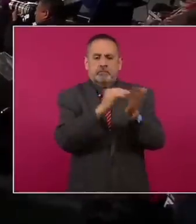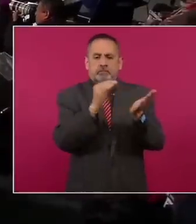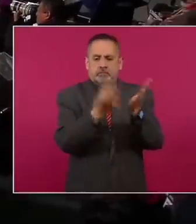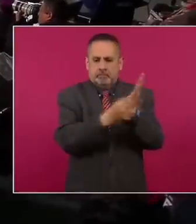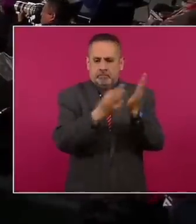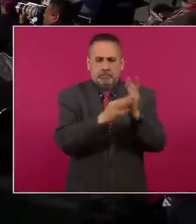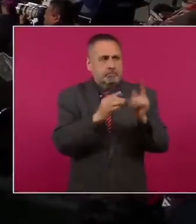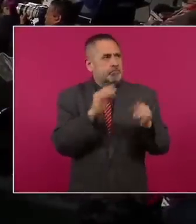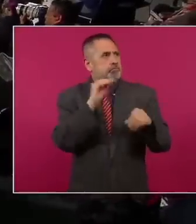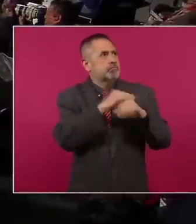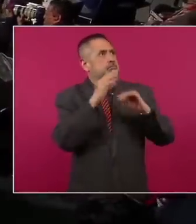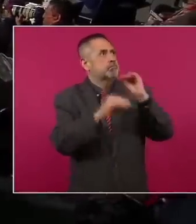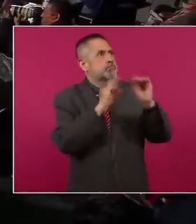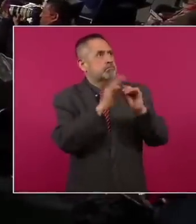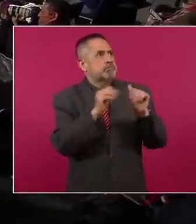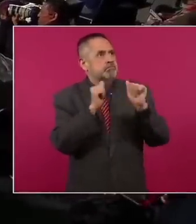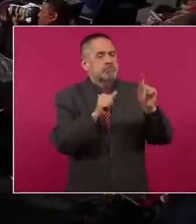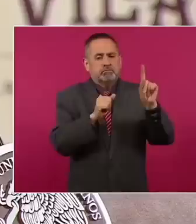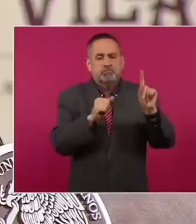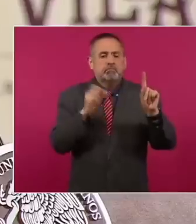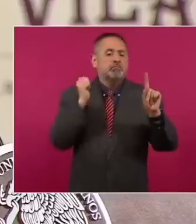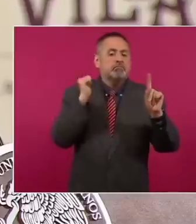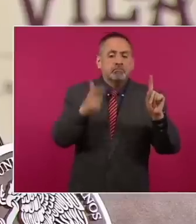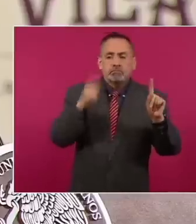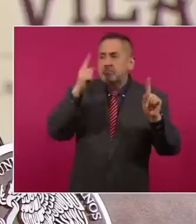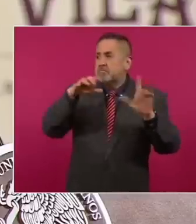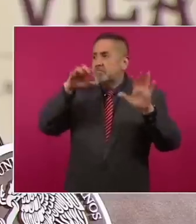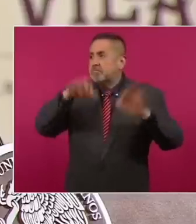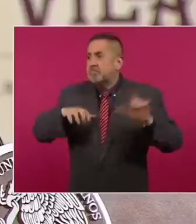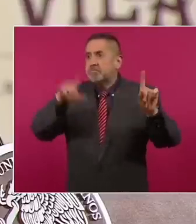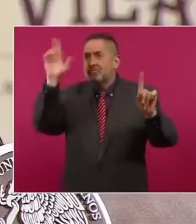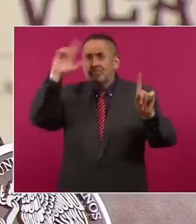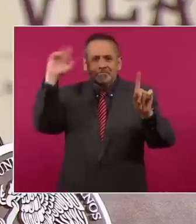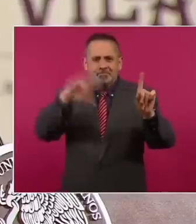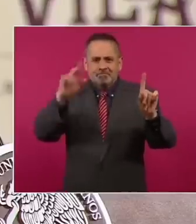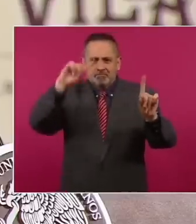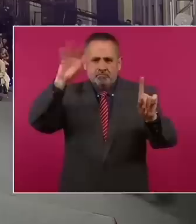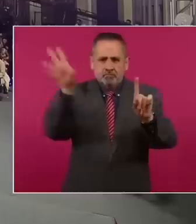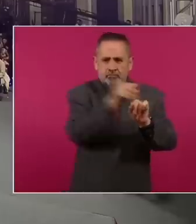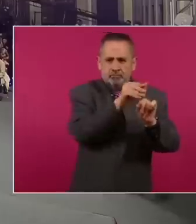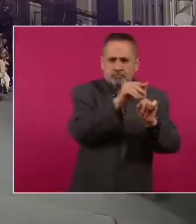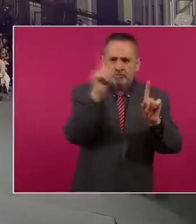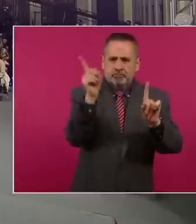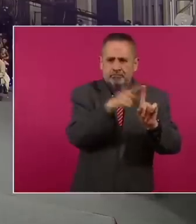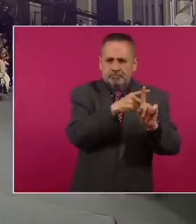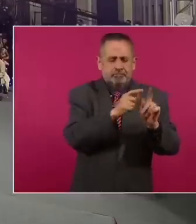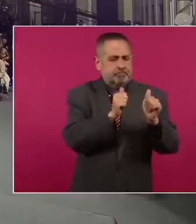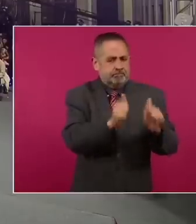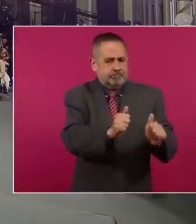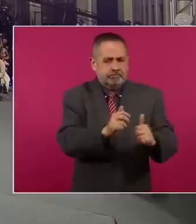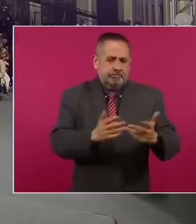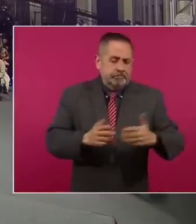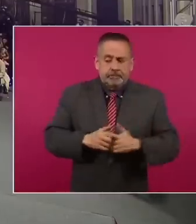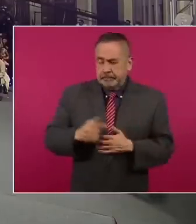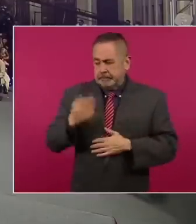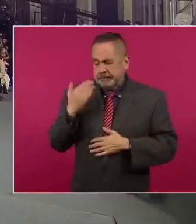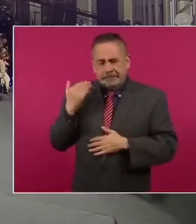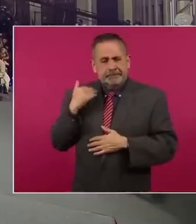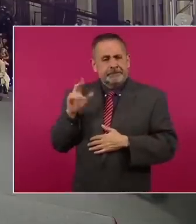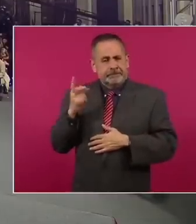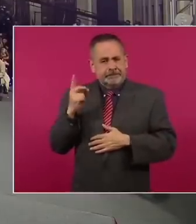tormenta. En la intervención que terminamos este año, a fines de diciembre más